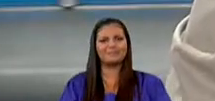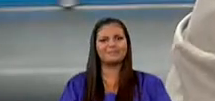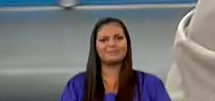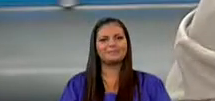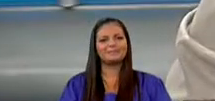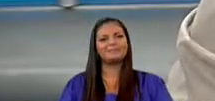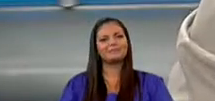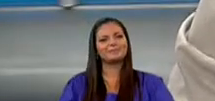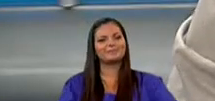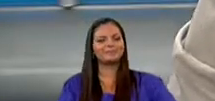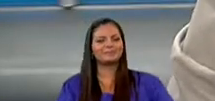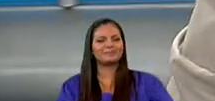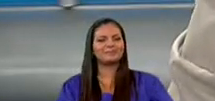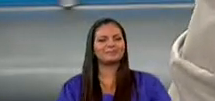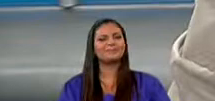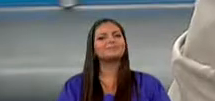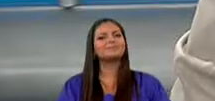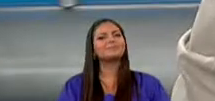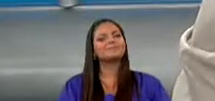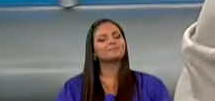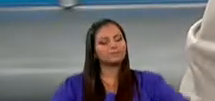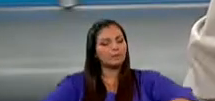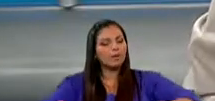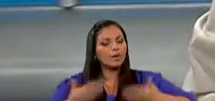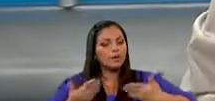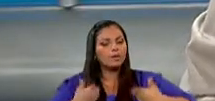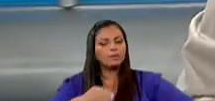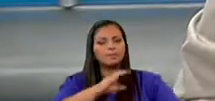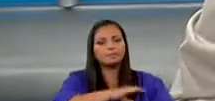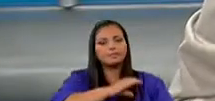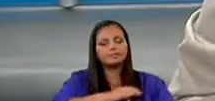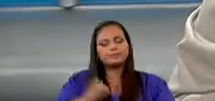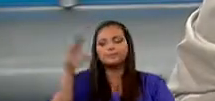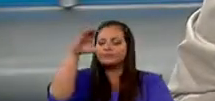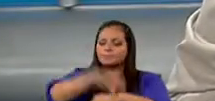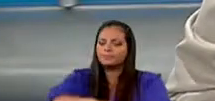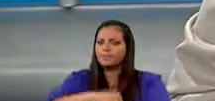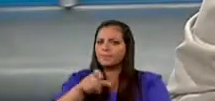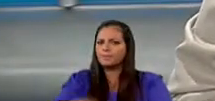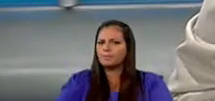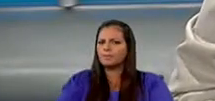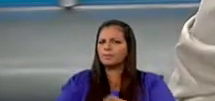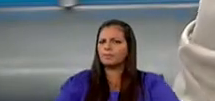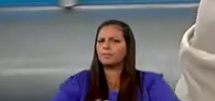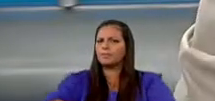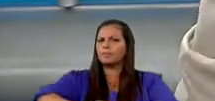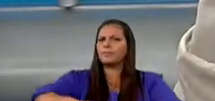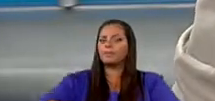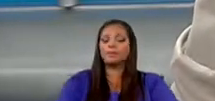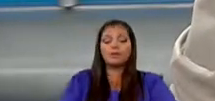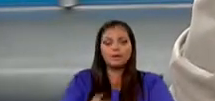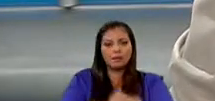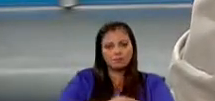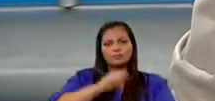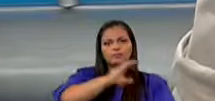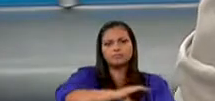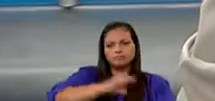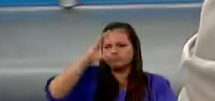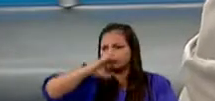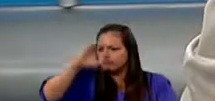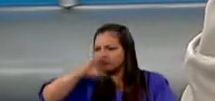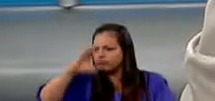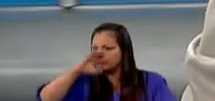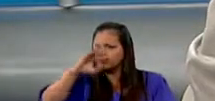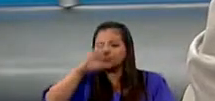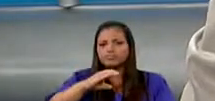En Guayaquil detienen a presuntos delincuentes que eran buscados desde hace varios días por la Policía Nacional. Los sospechosos se